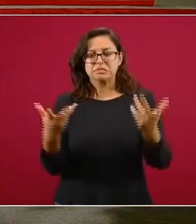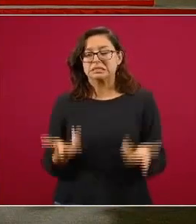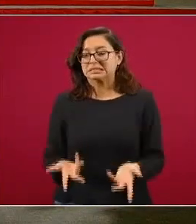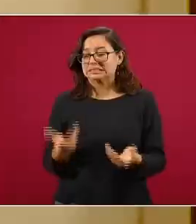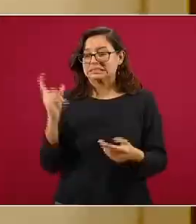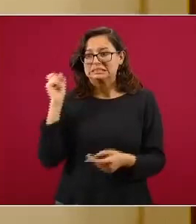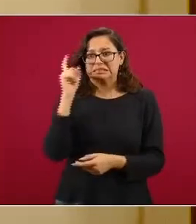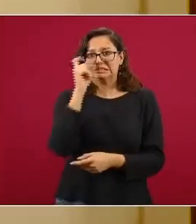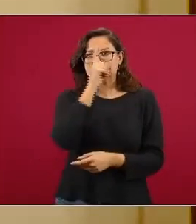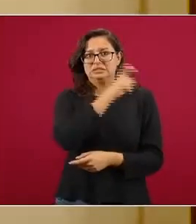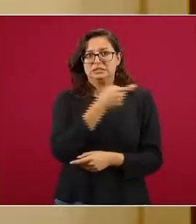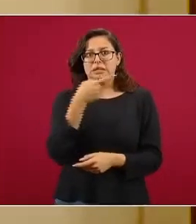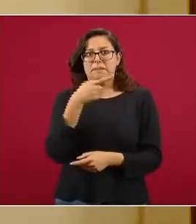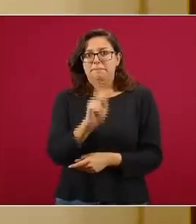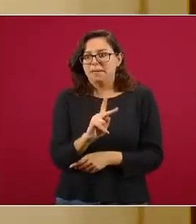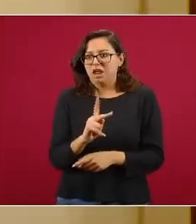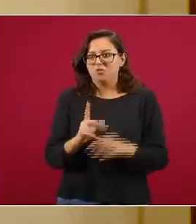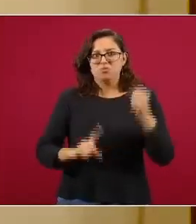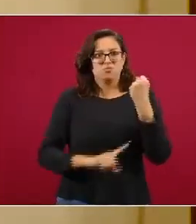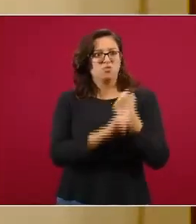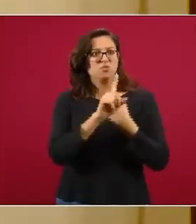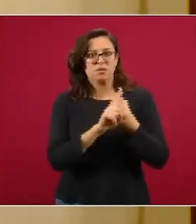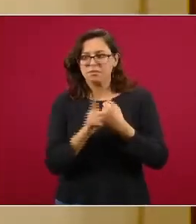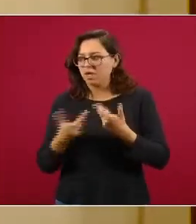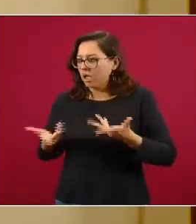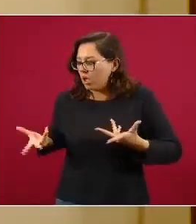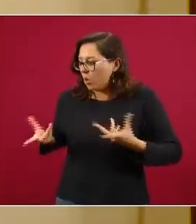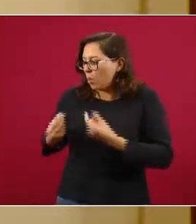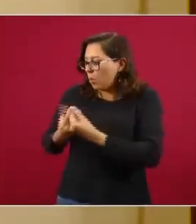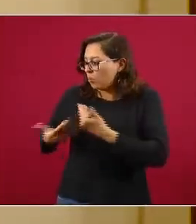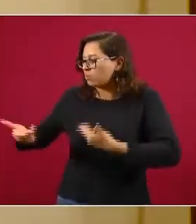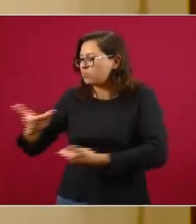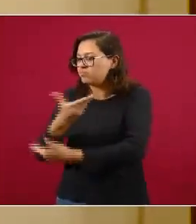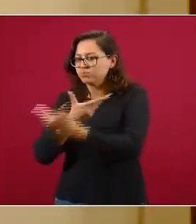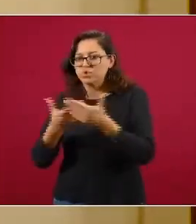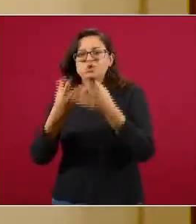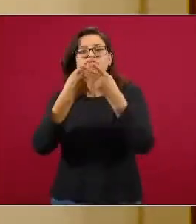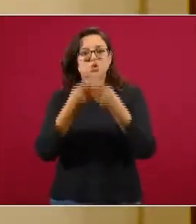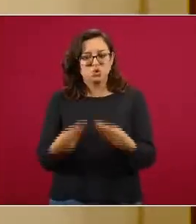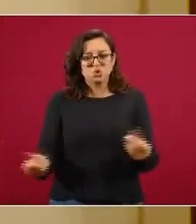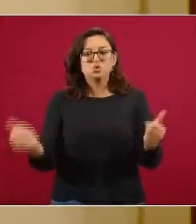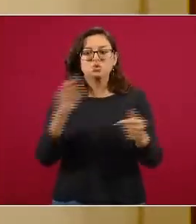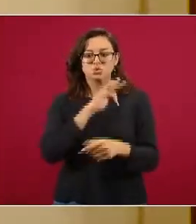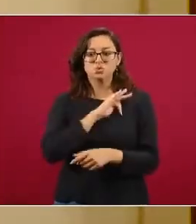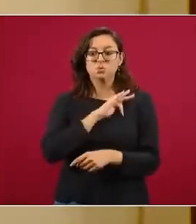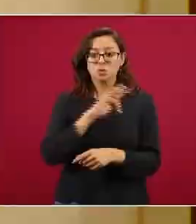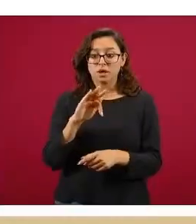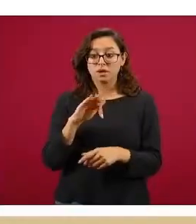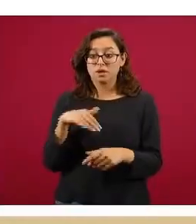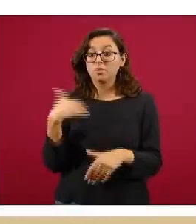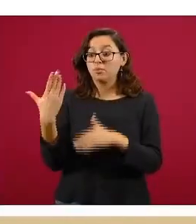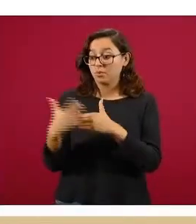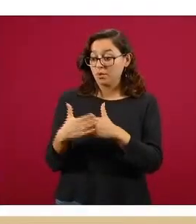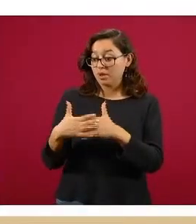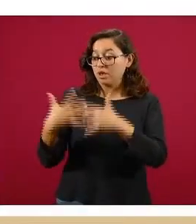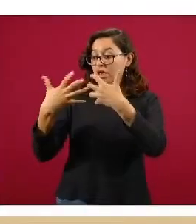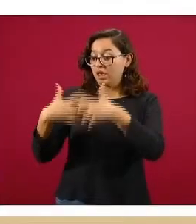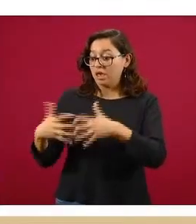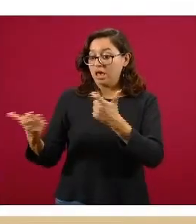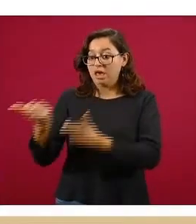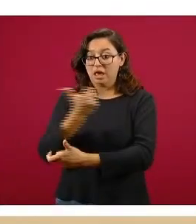se encuentran las soluciones a los problemas actuales. En las fábricas de economía solidaria se implementarán las siguientes